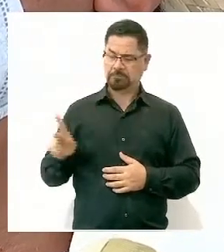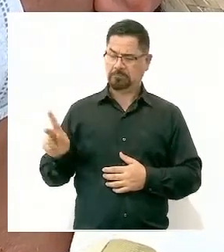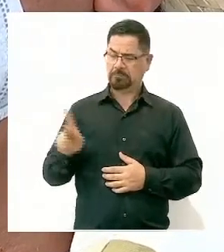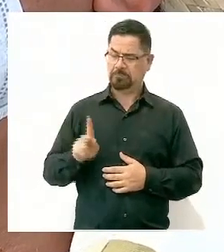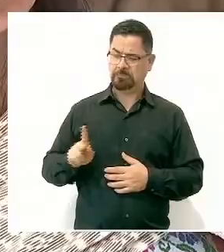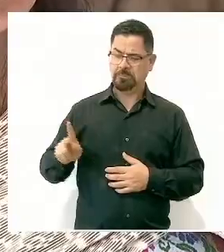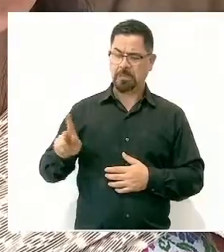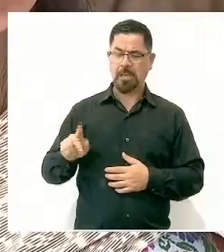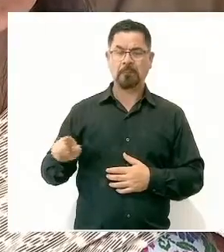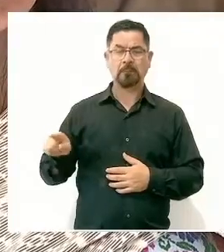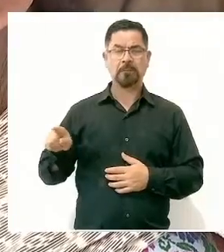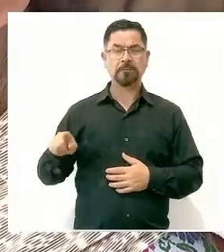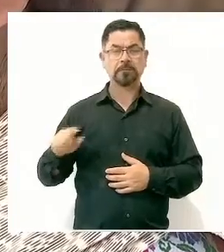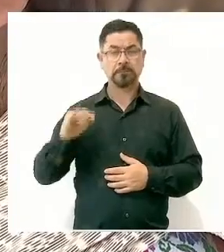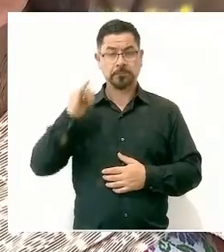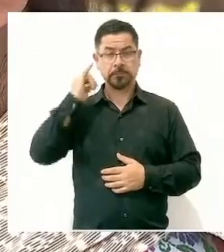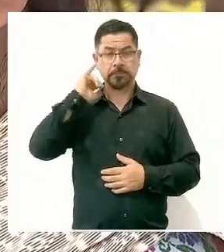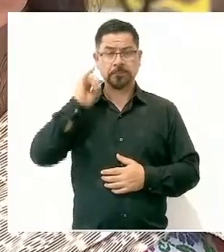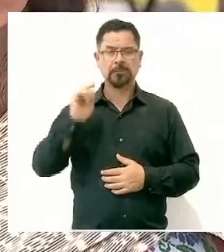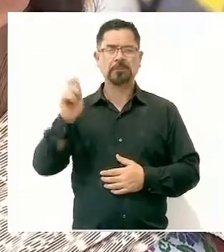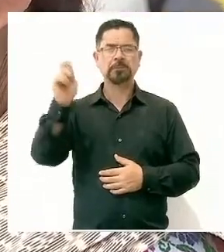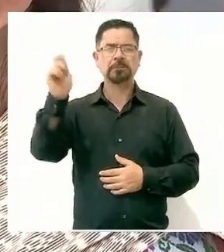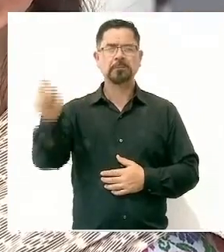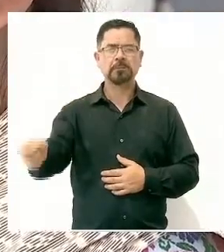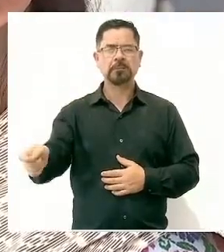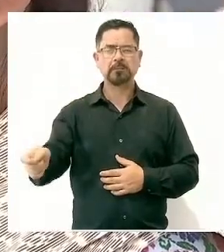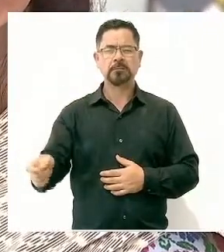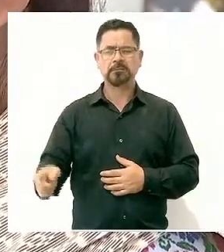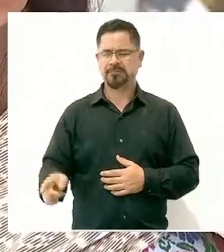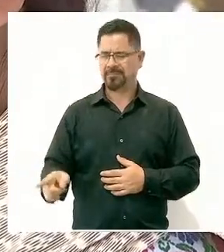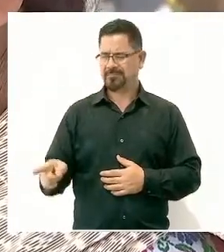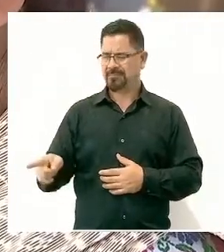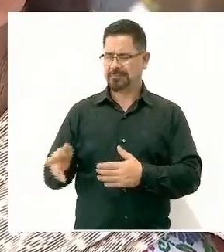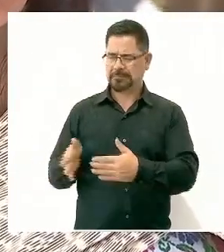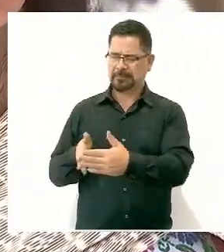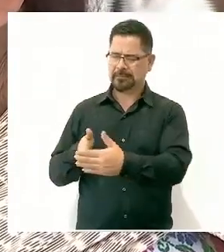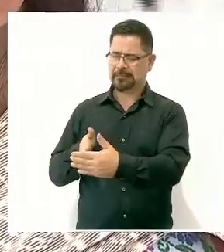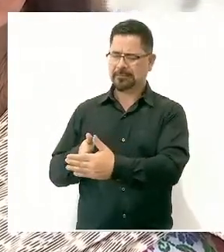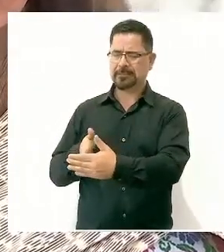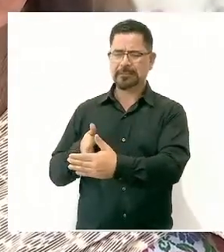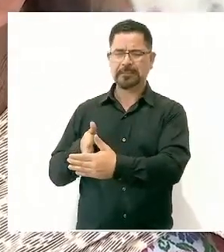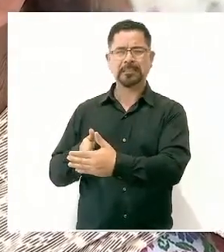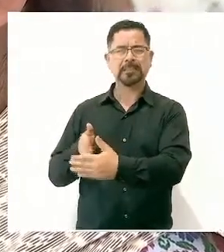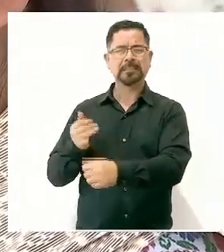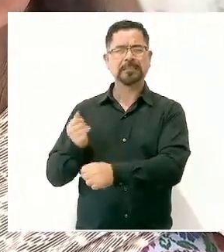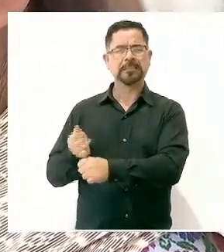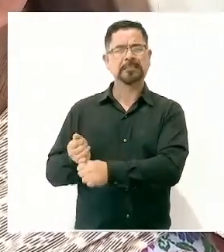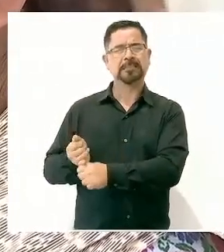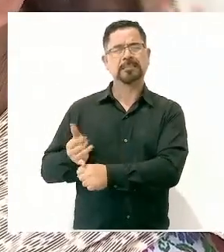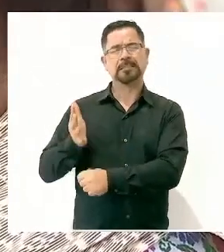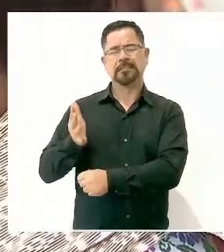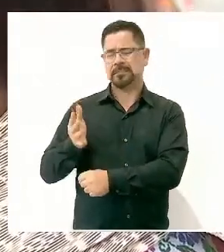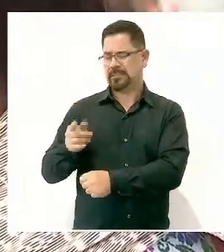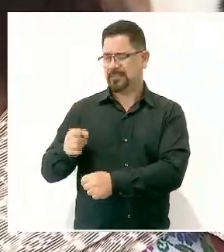simplemente significaban un obstáculo que